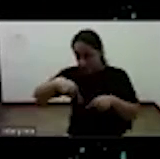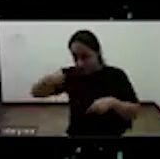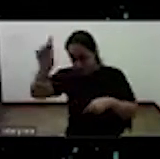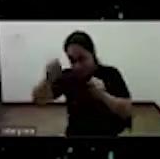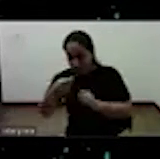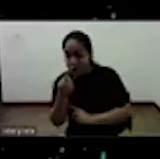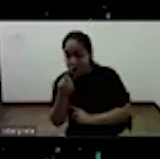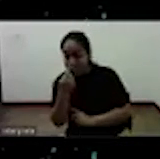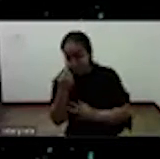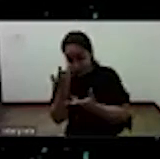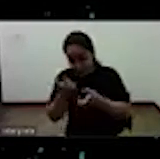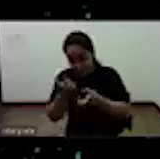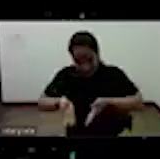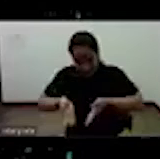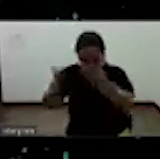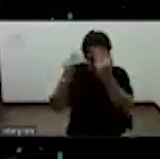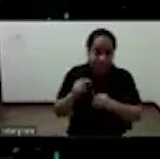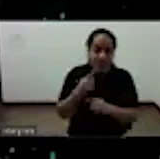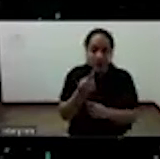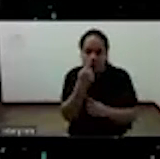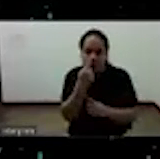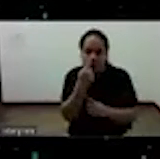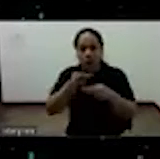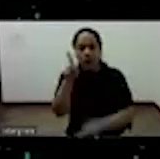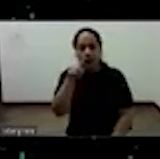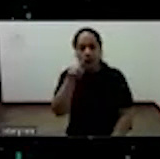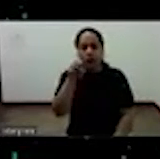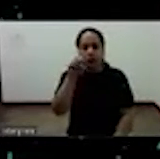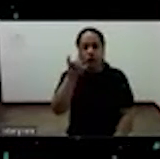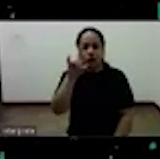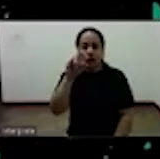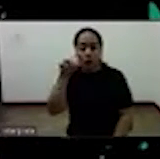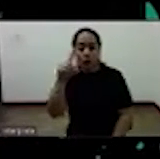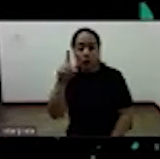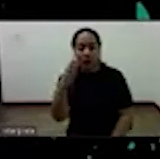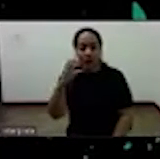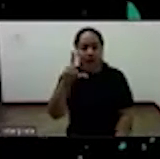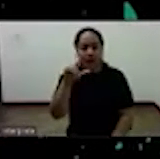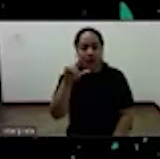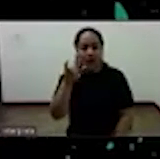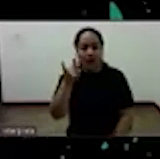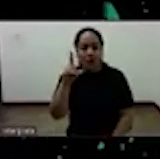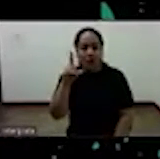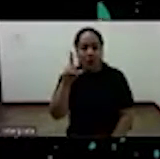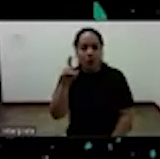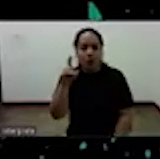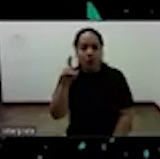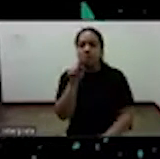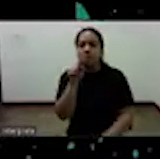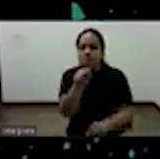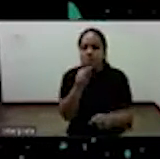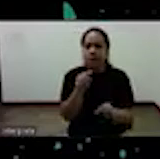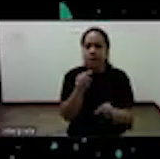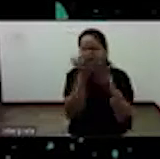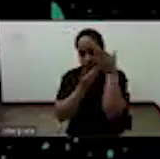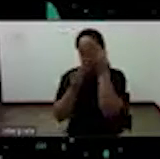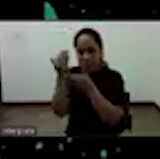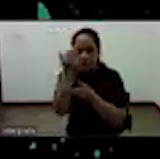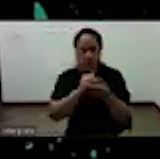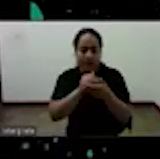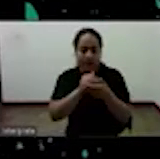en SoundCloud. Y esta instalación, estos son bocetos de técnicos